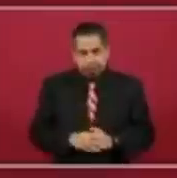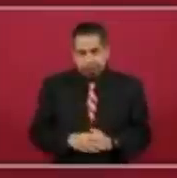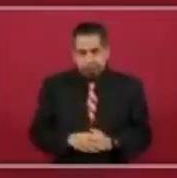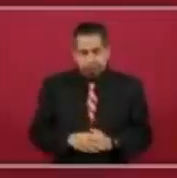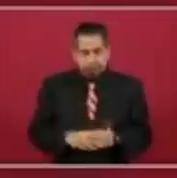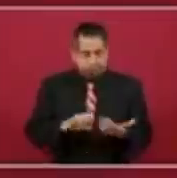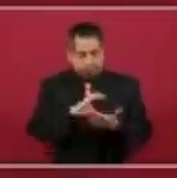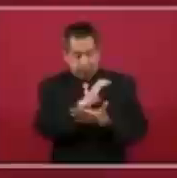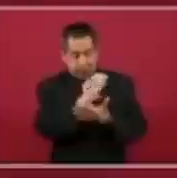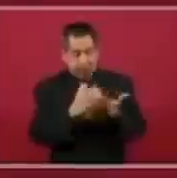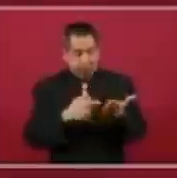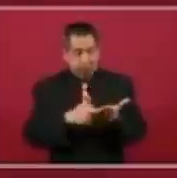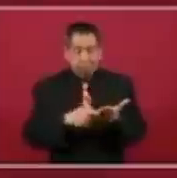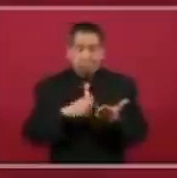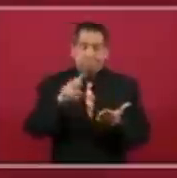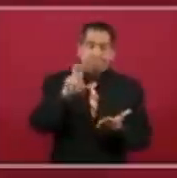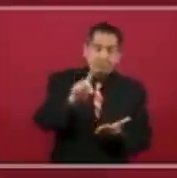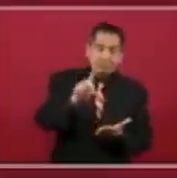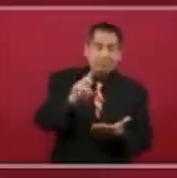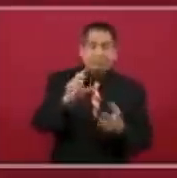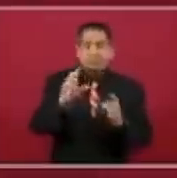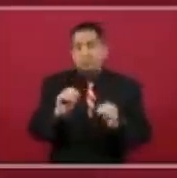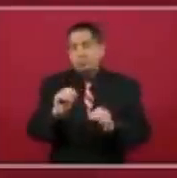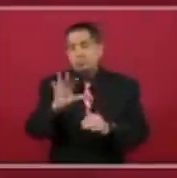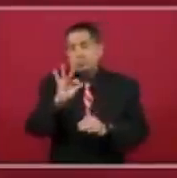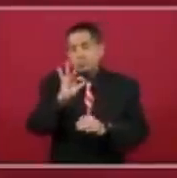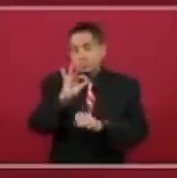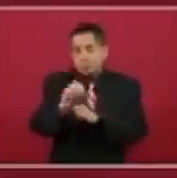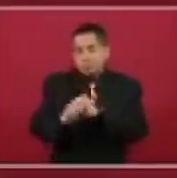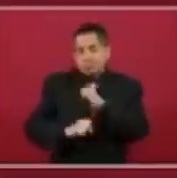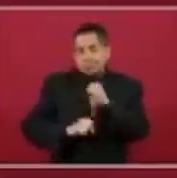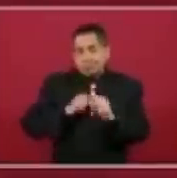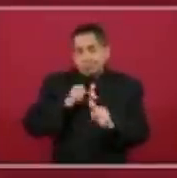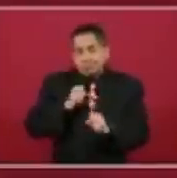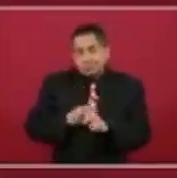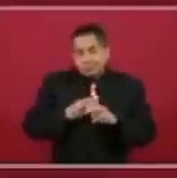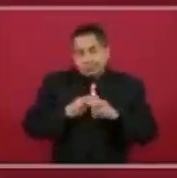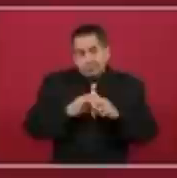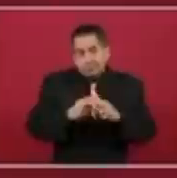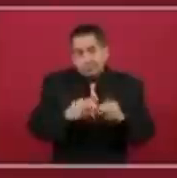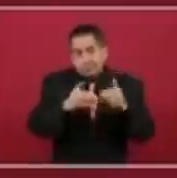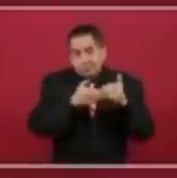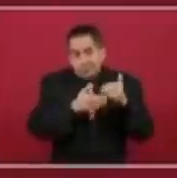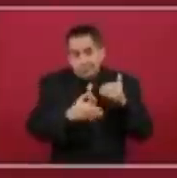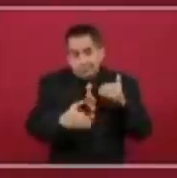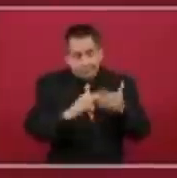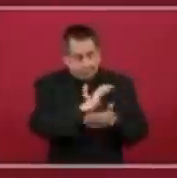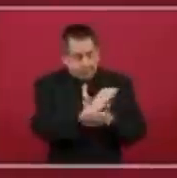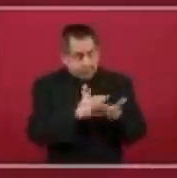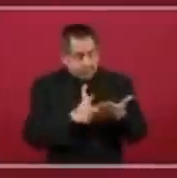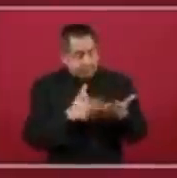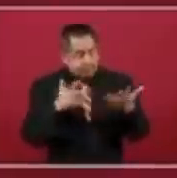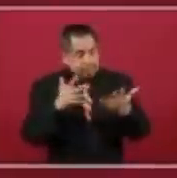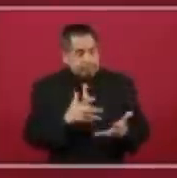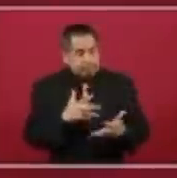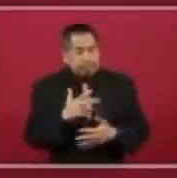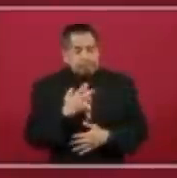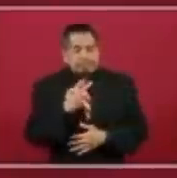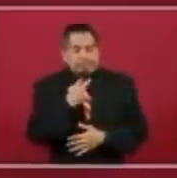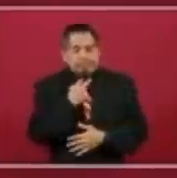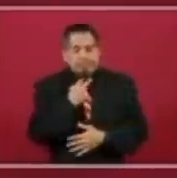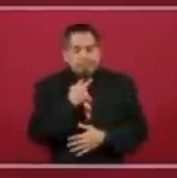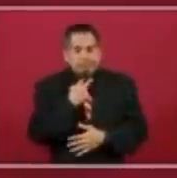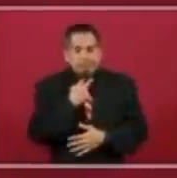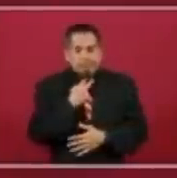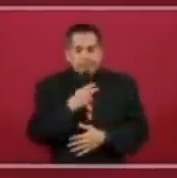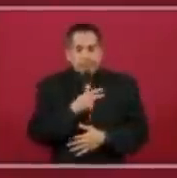son contratos 30, 40 años hacia adelante. Entonces, cuando dice que les dieron